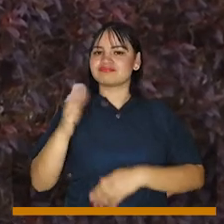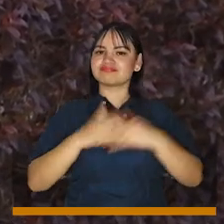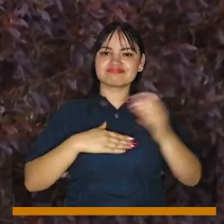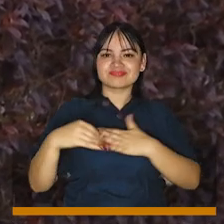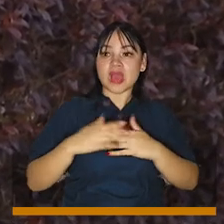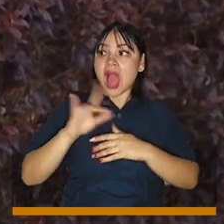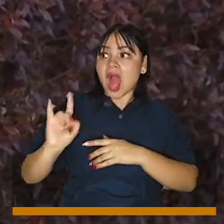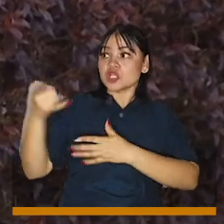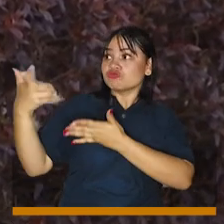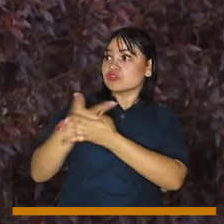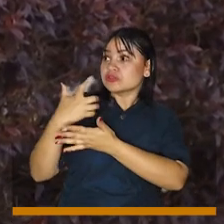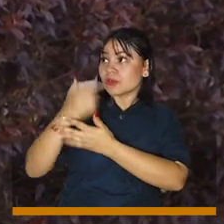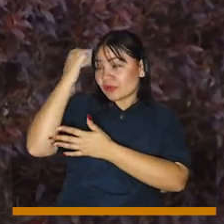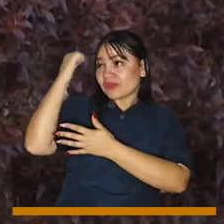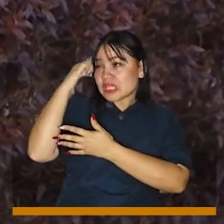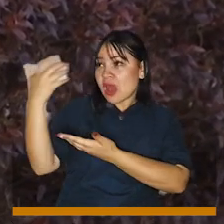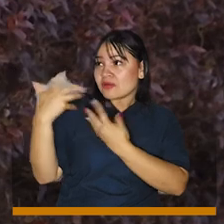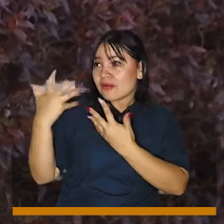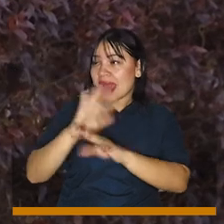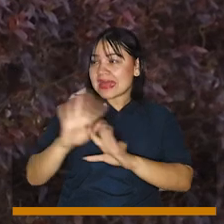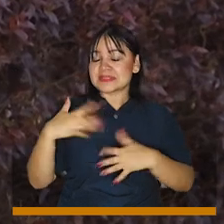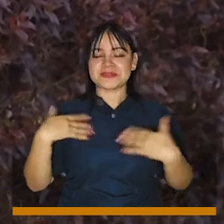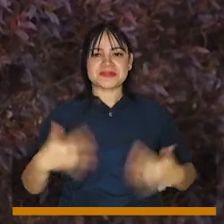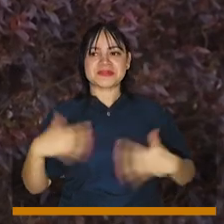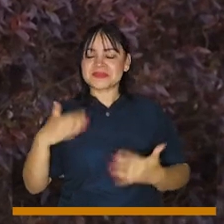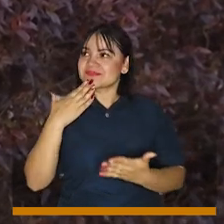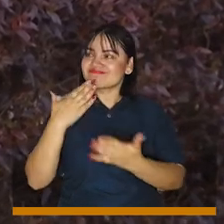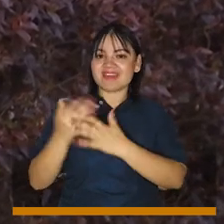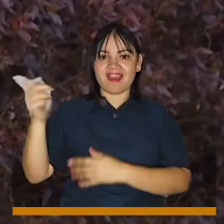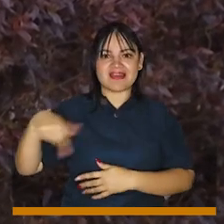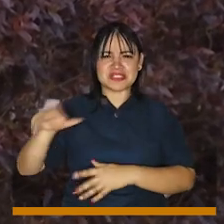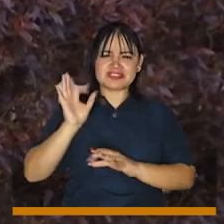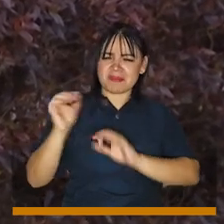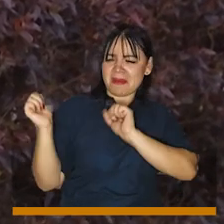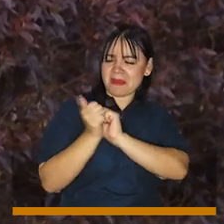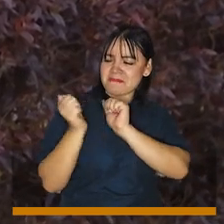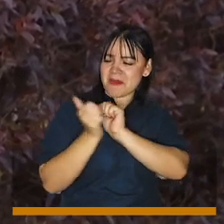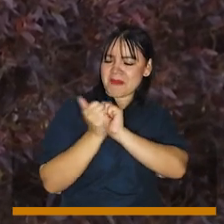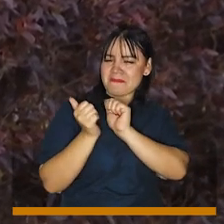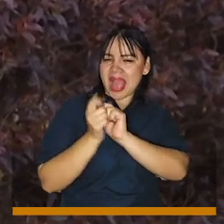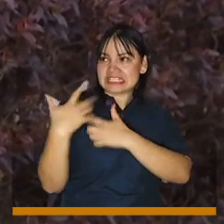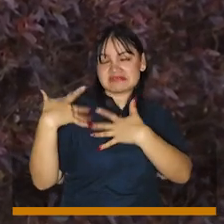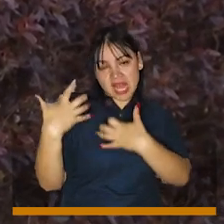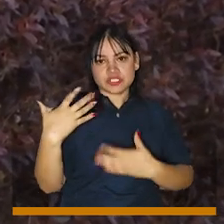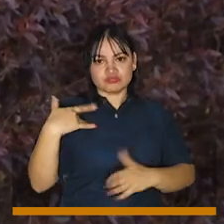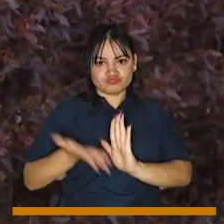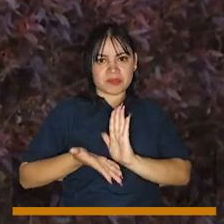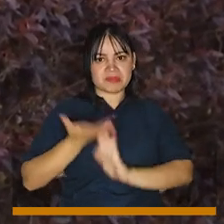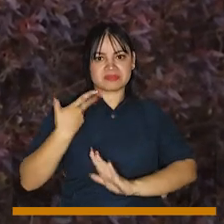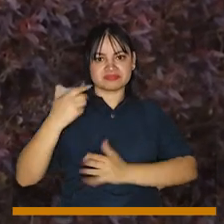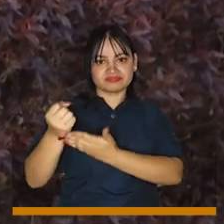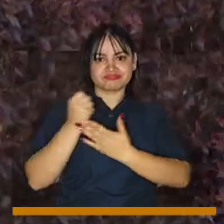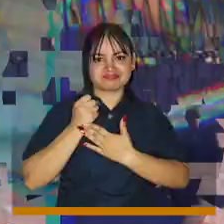cada entrenamiento, cada recomendación de mis entrenadores, también me siento muy agradecida con mis entrenadores porque siempre han estado para mí, siempre han querido pues lo mejor,